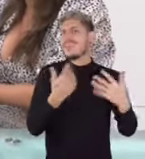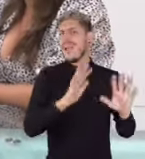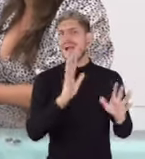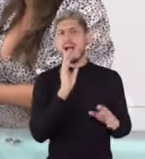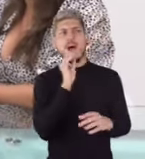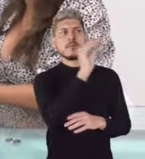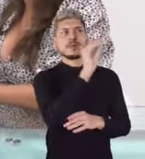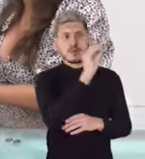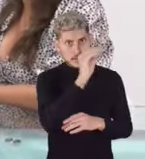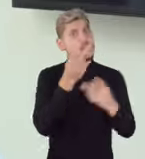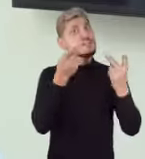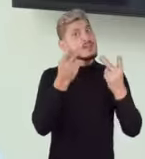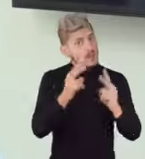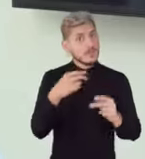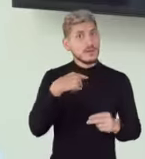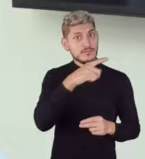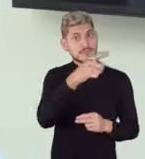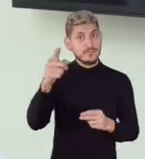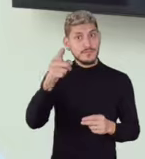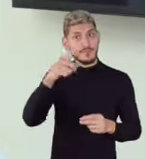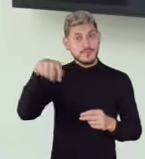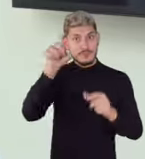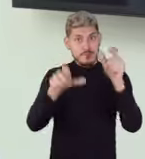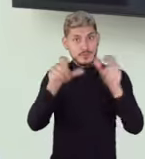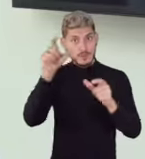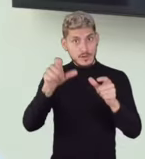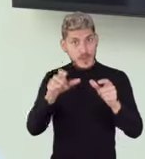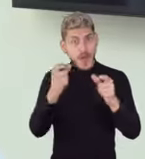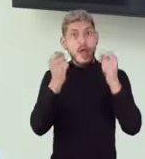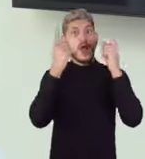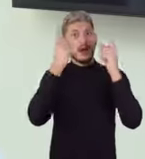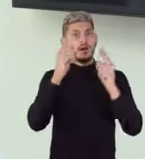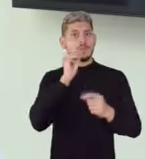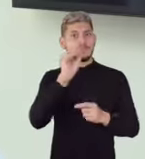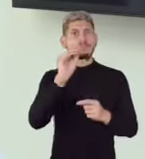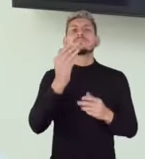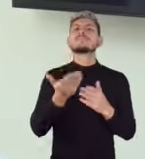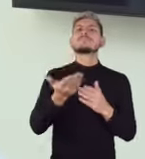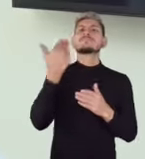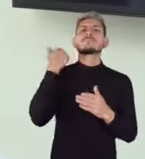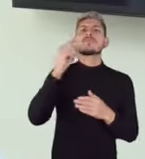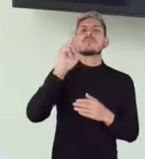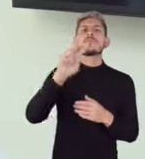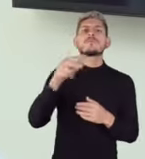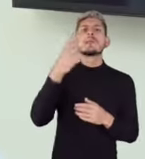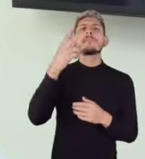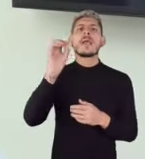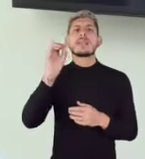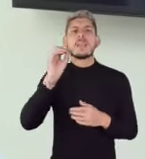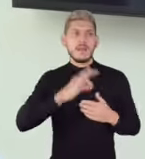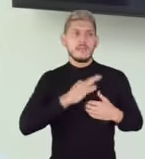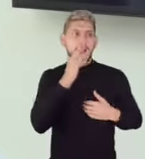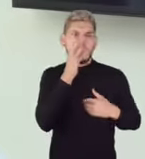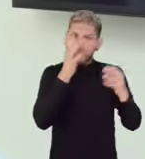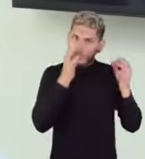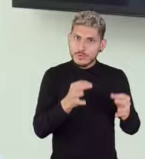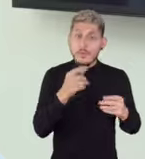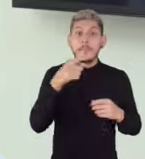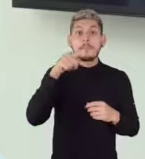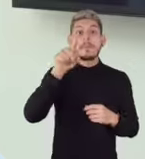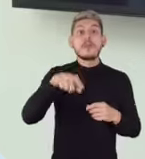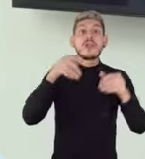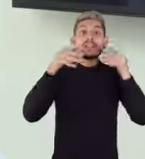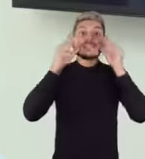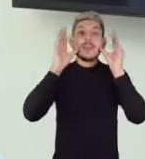comunidad también se entere de aquello. Fue esta una ordenancia de 17 de 2020, se aprobó en plena pandemia el